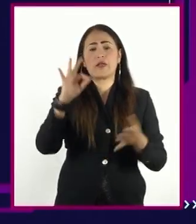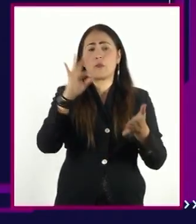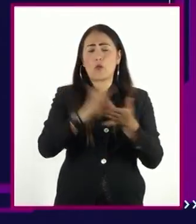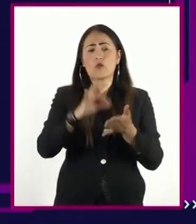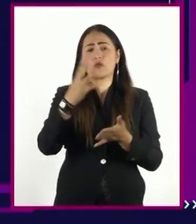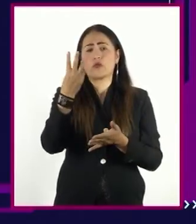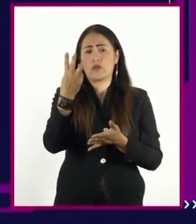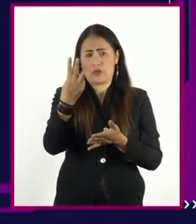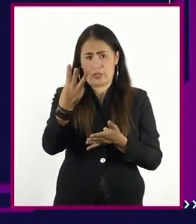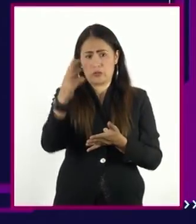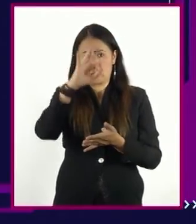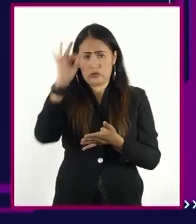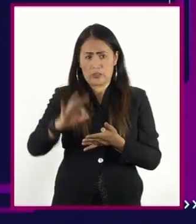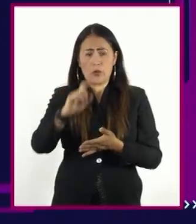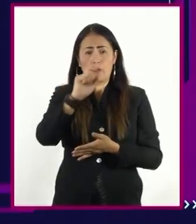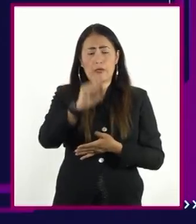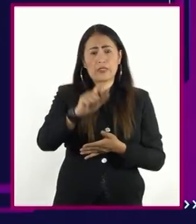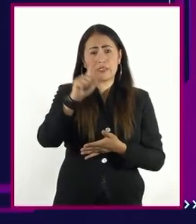40.3%,